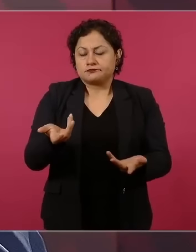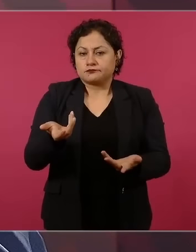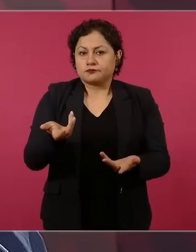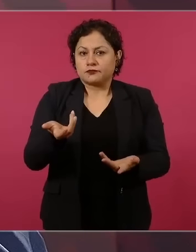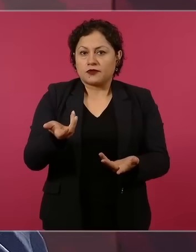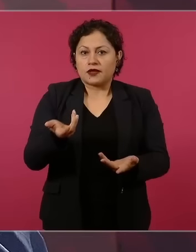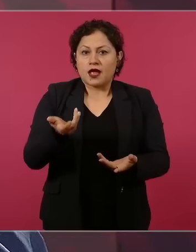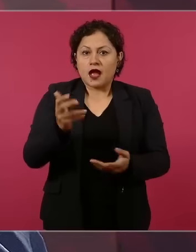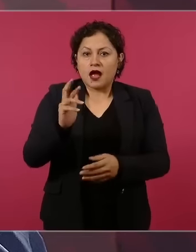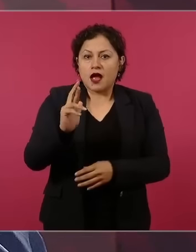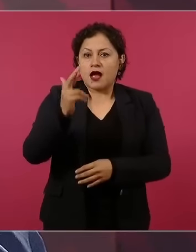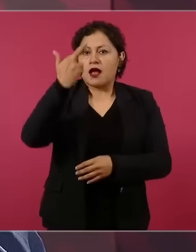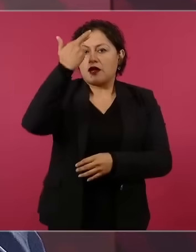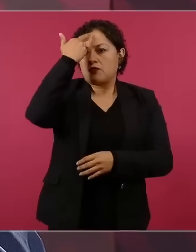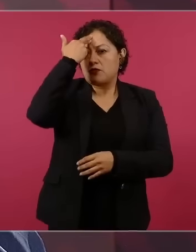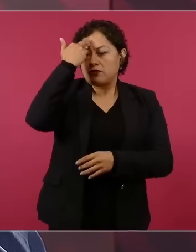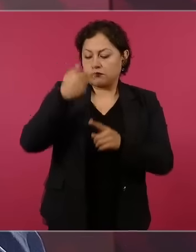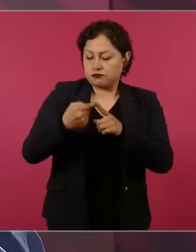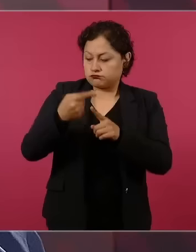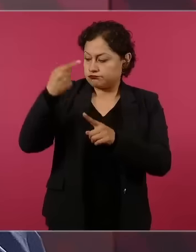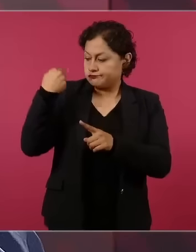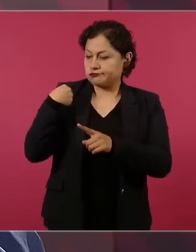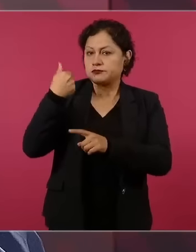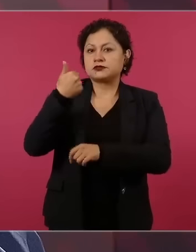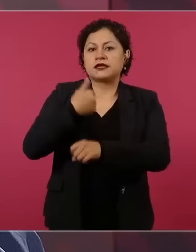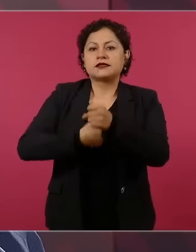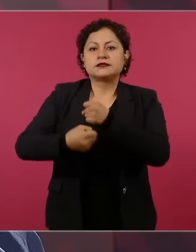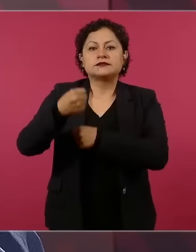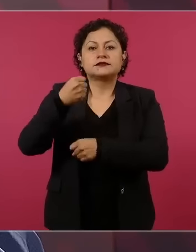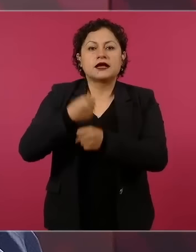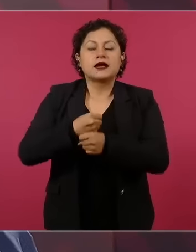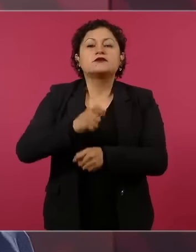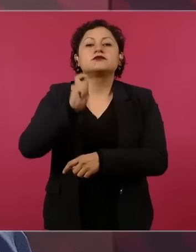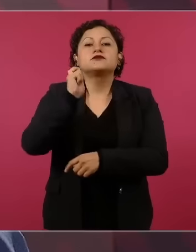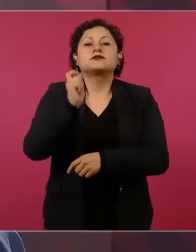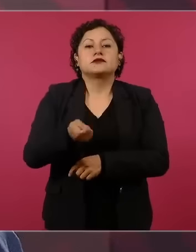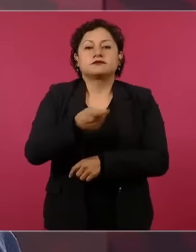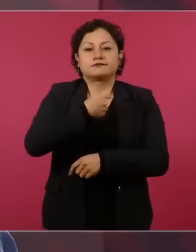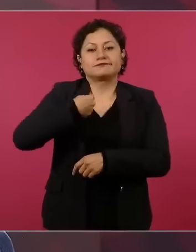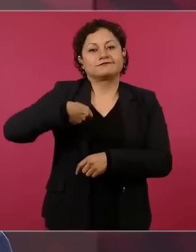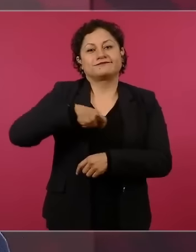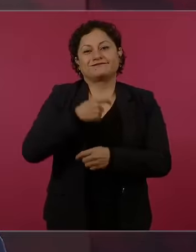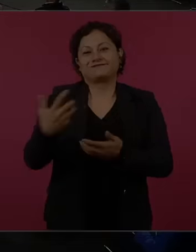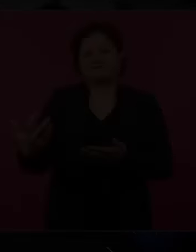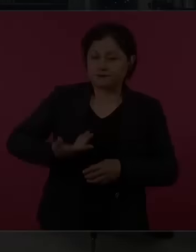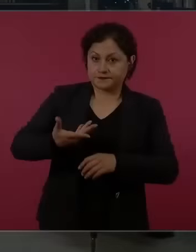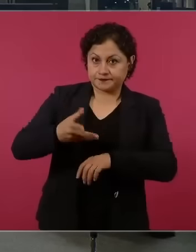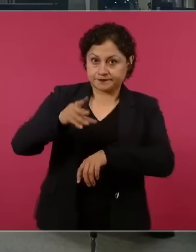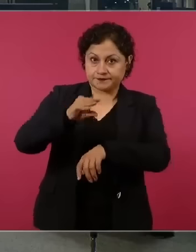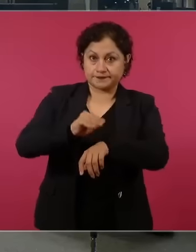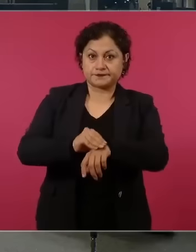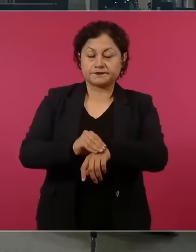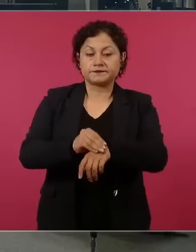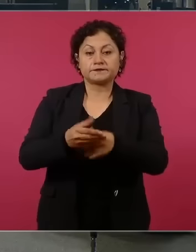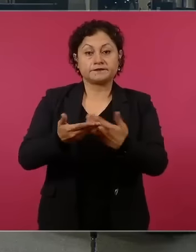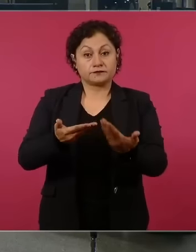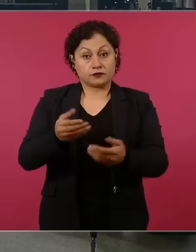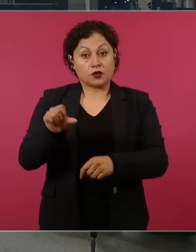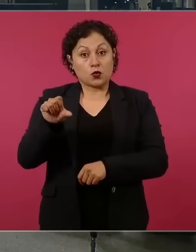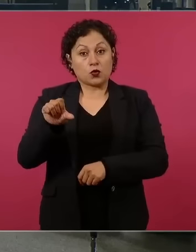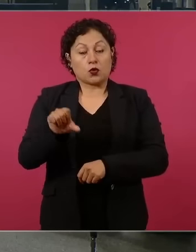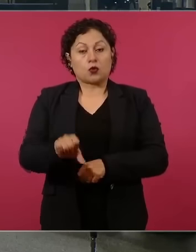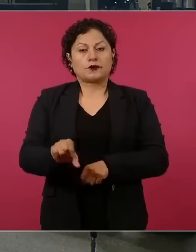años desde que triunfó nuestro movimiento. Precisamente hoy,